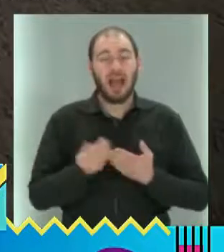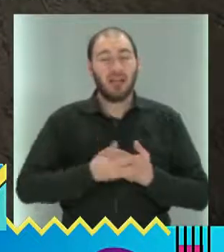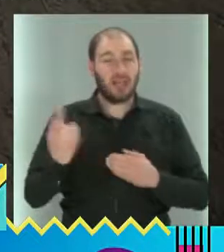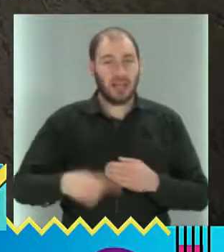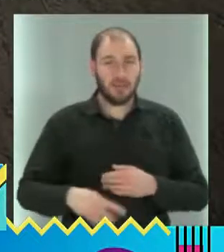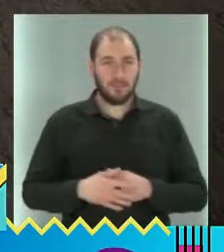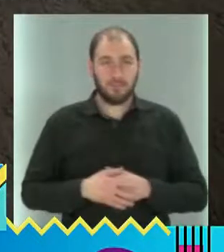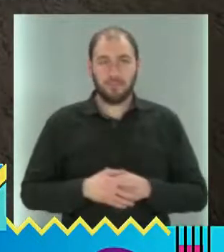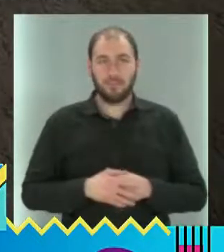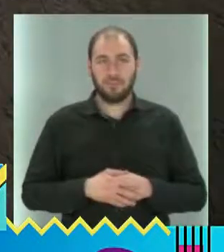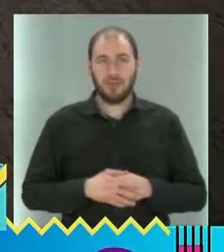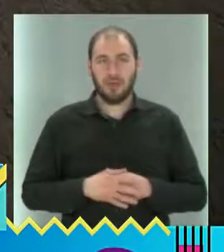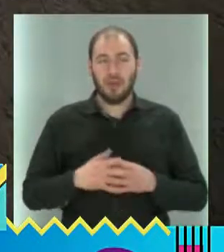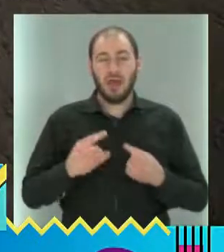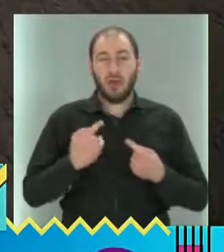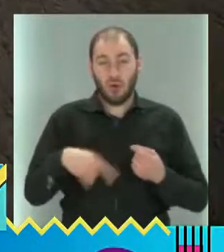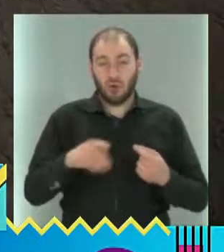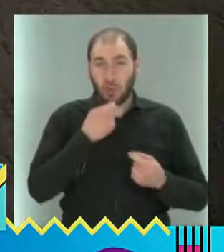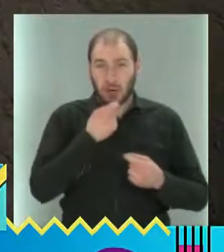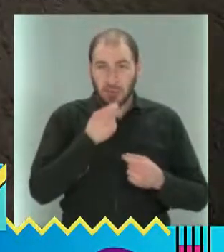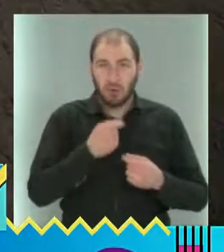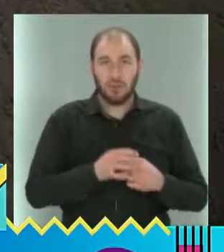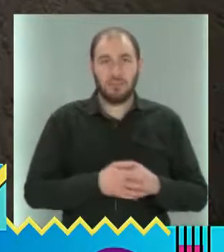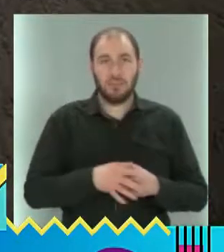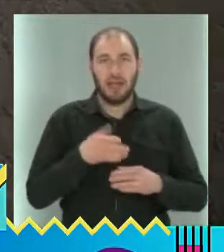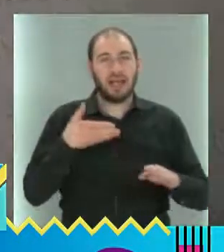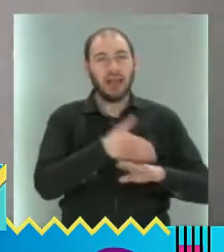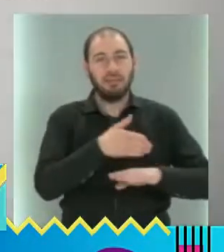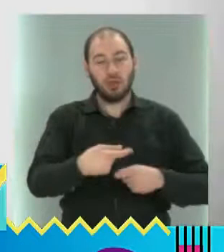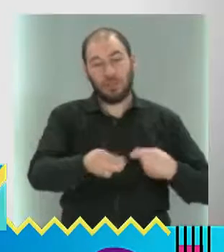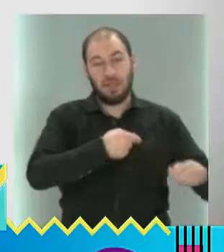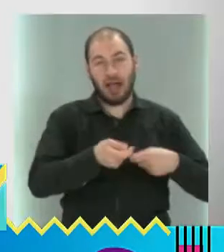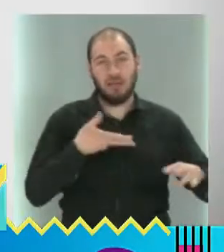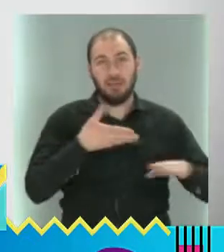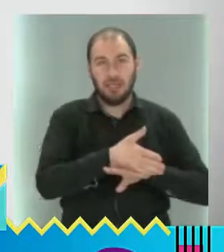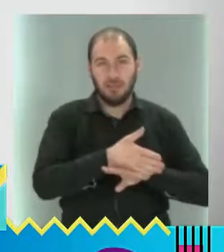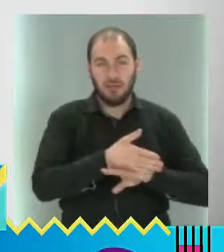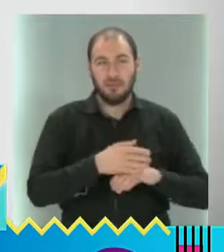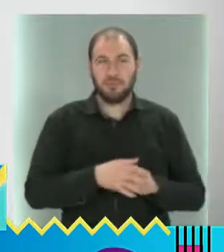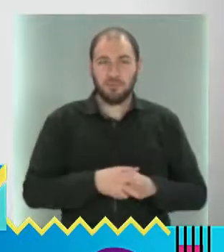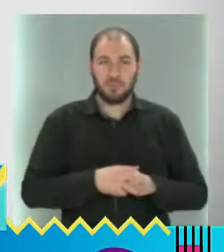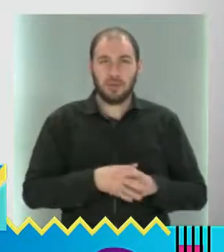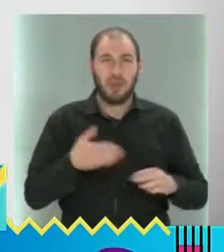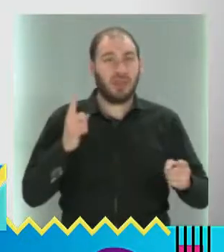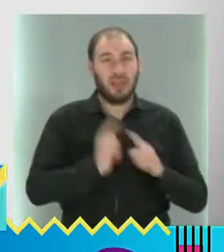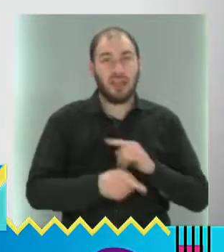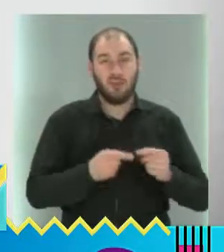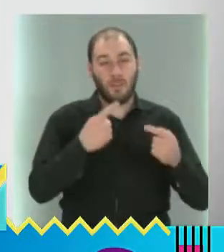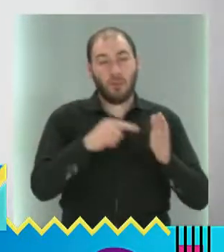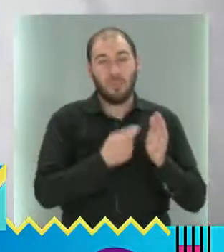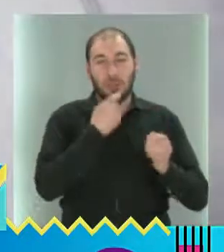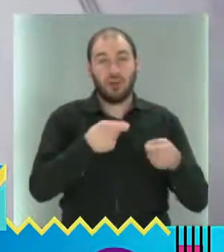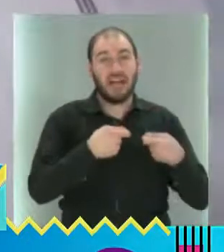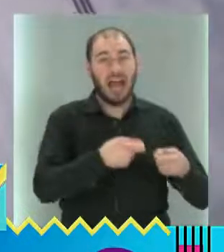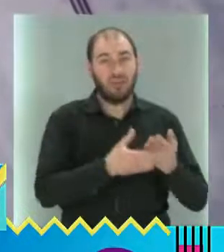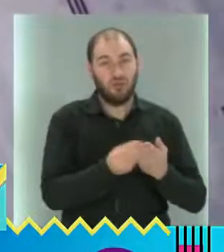esto. O sea, cada vez que nosotros nos metemos e intervenimos en un mercado en el cual nos estamos metiendo de lleno en una variable como es el